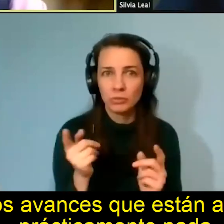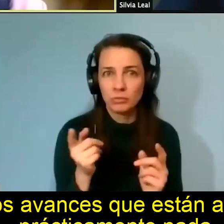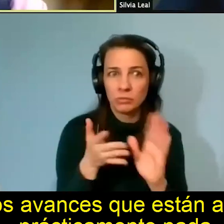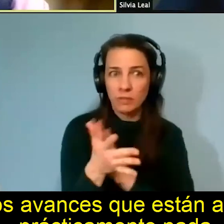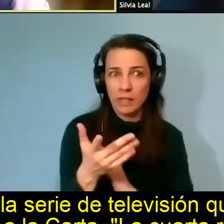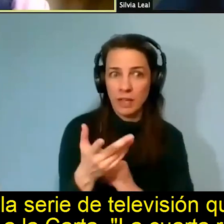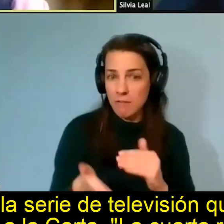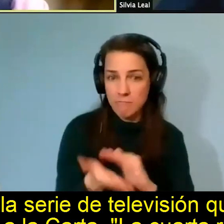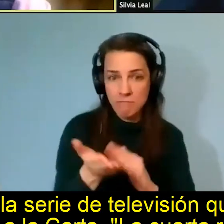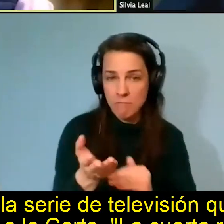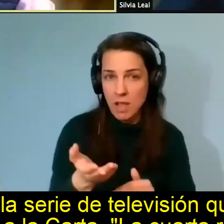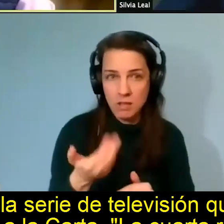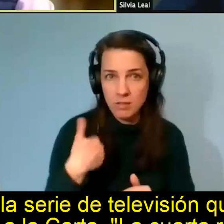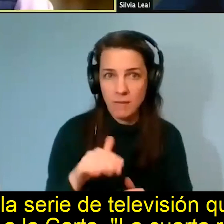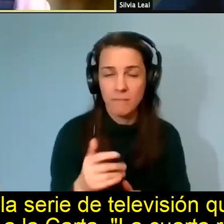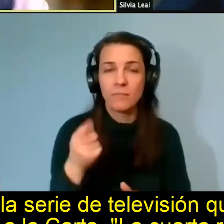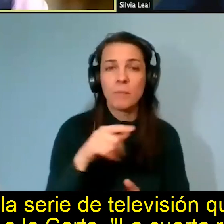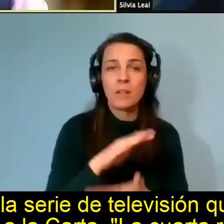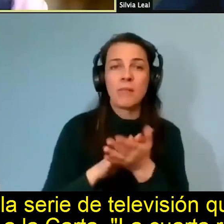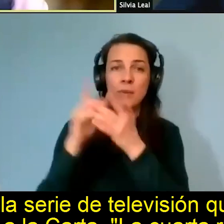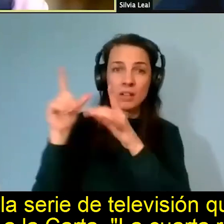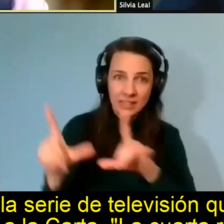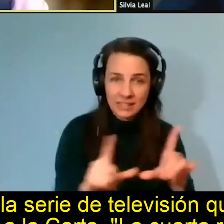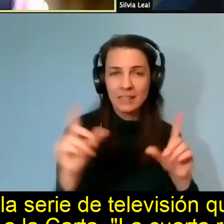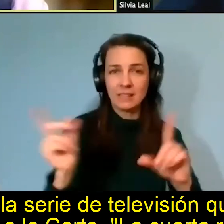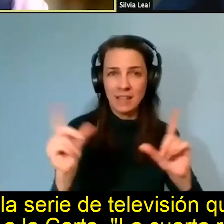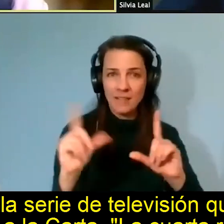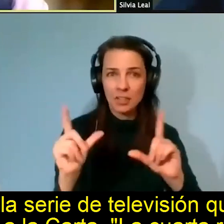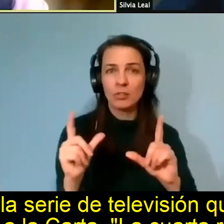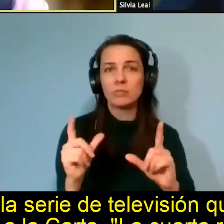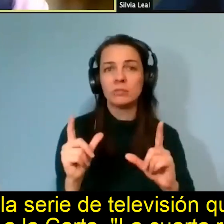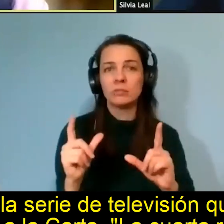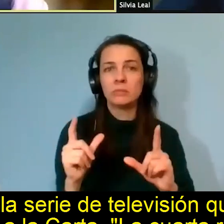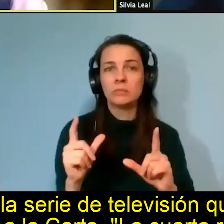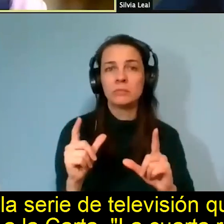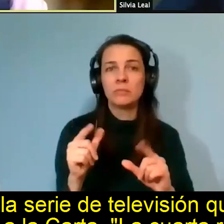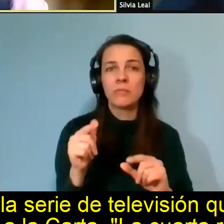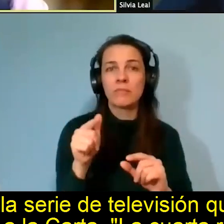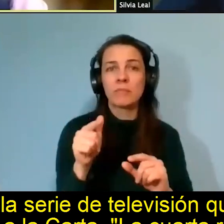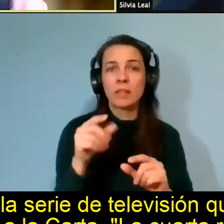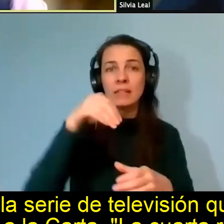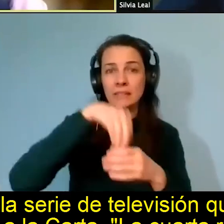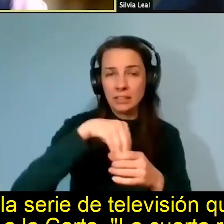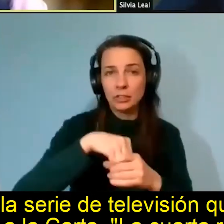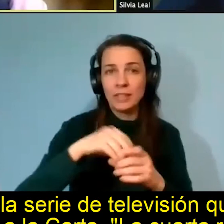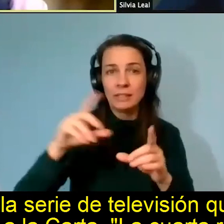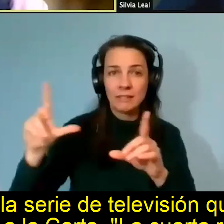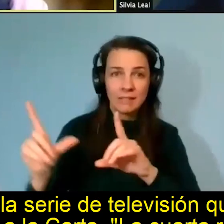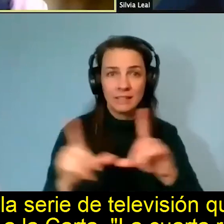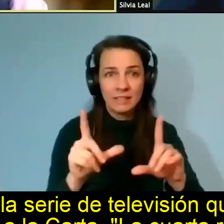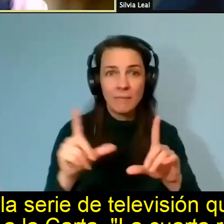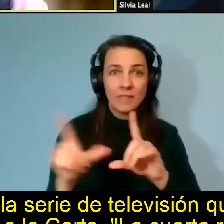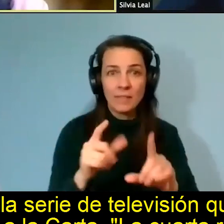nada. Hemos hablado de la serie de televisión que está en Televisión a la Carta,